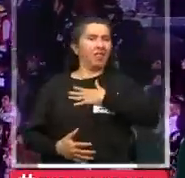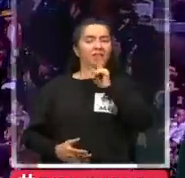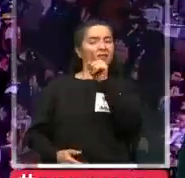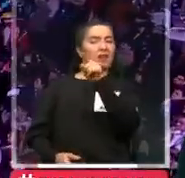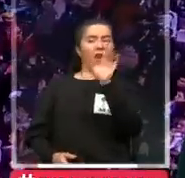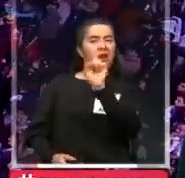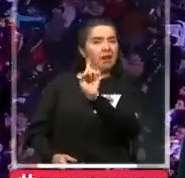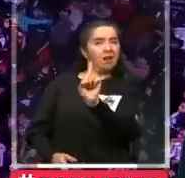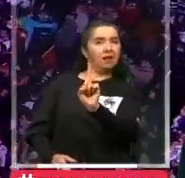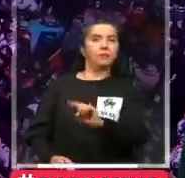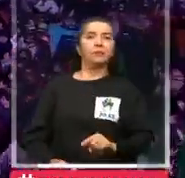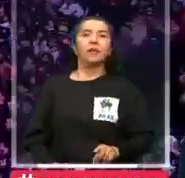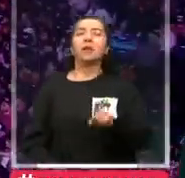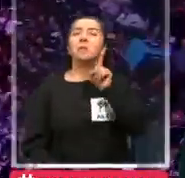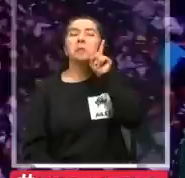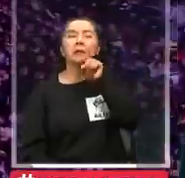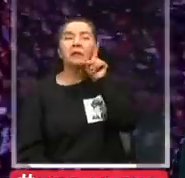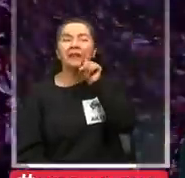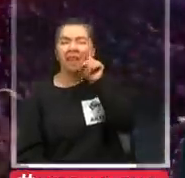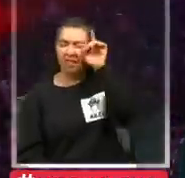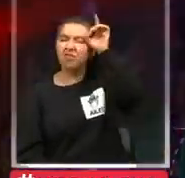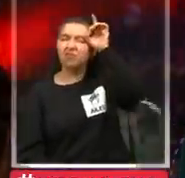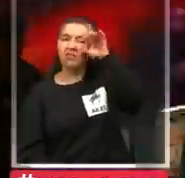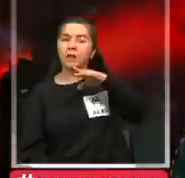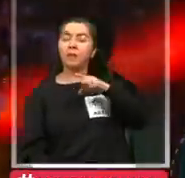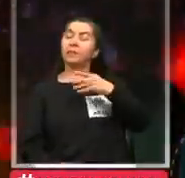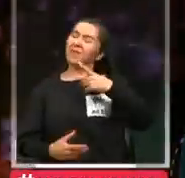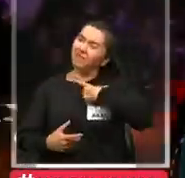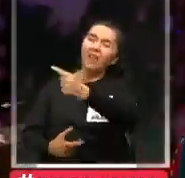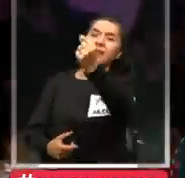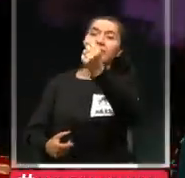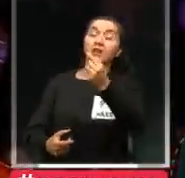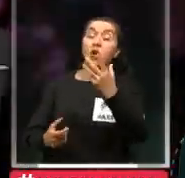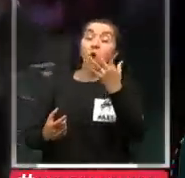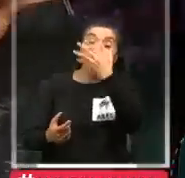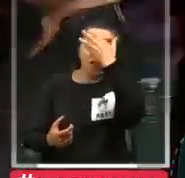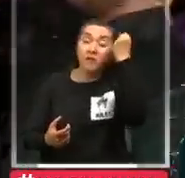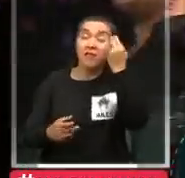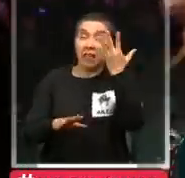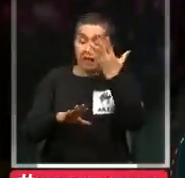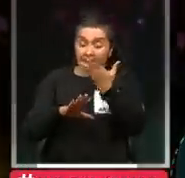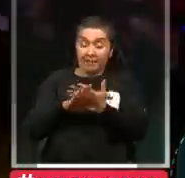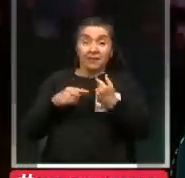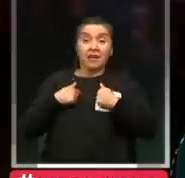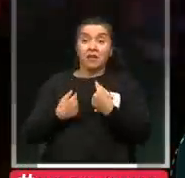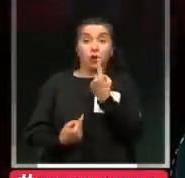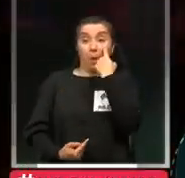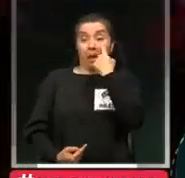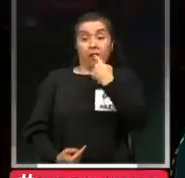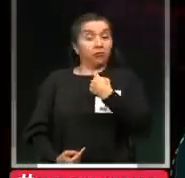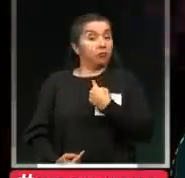te desean. Estás mintiendo, ya lo sé. Vete, olvida que sí.